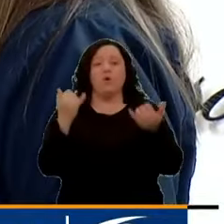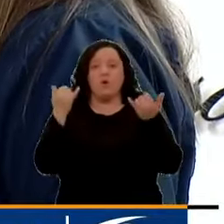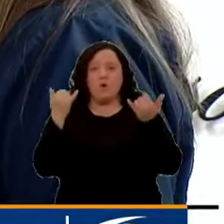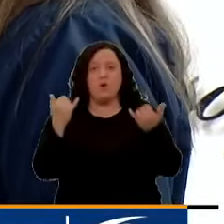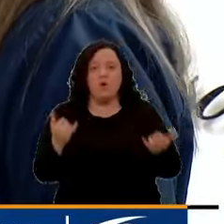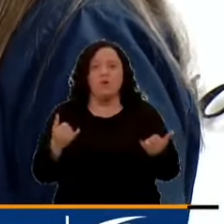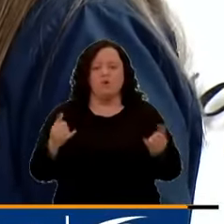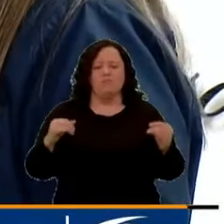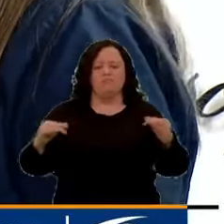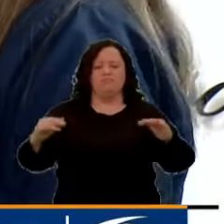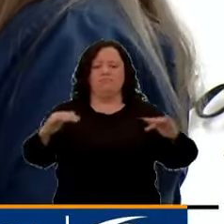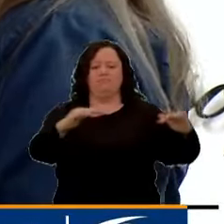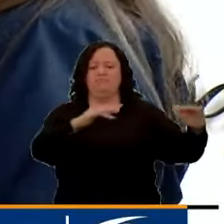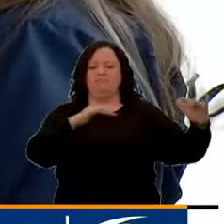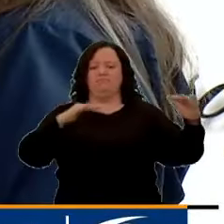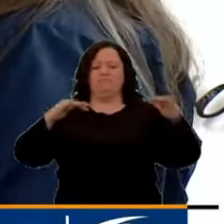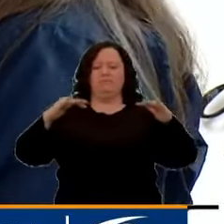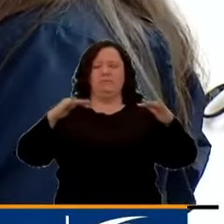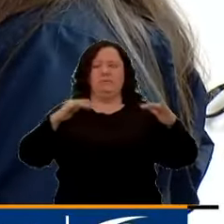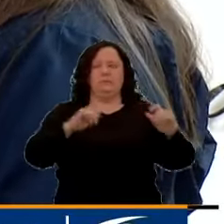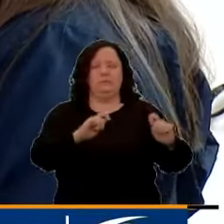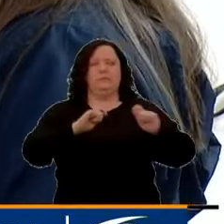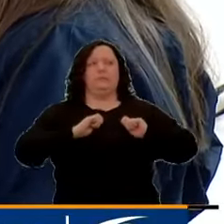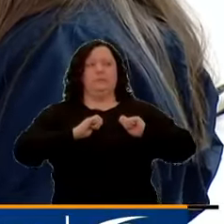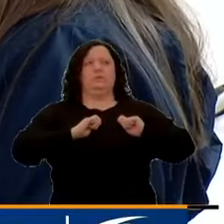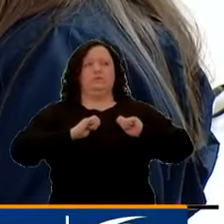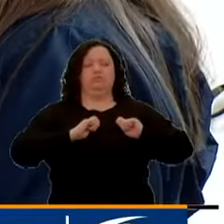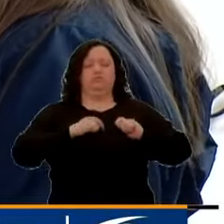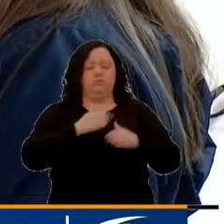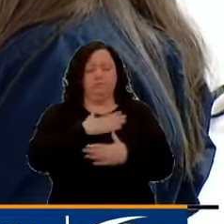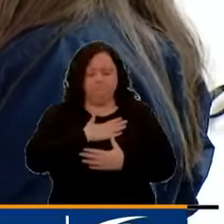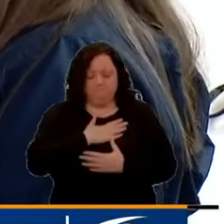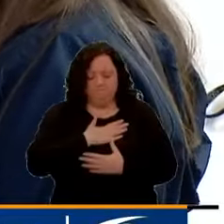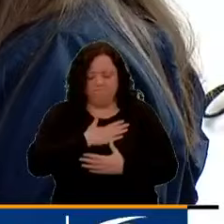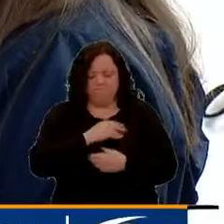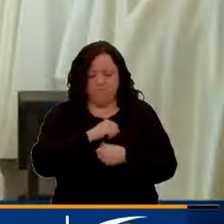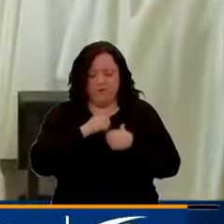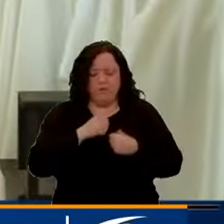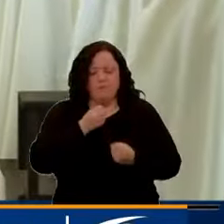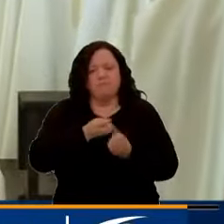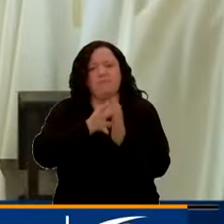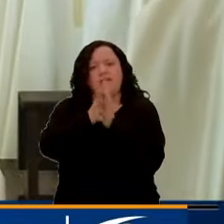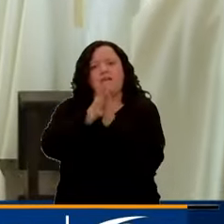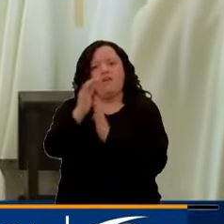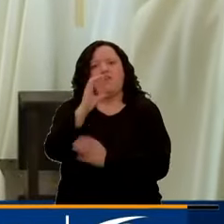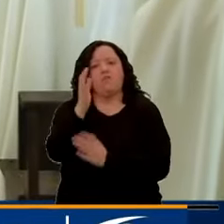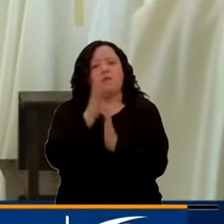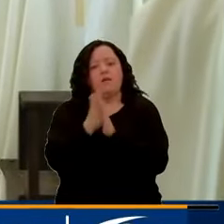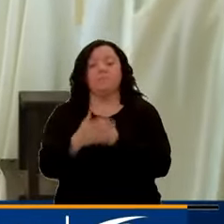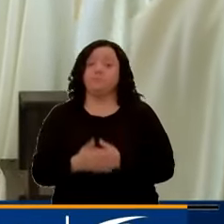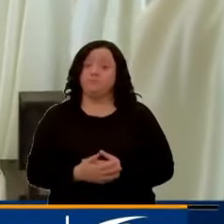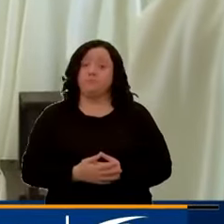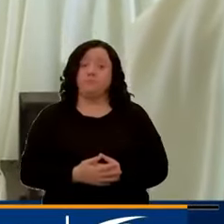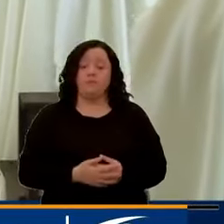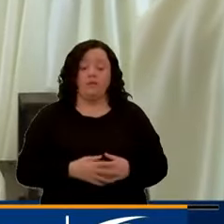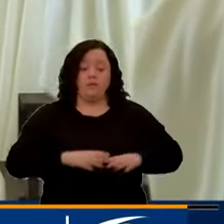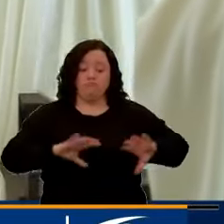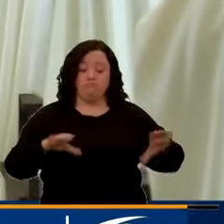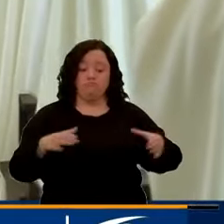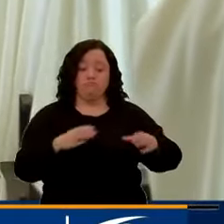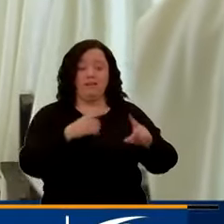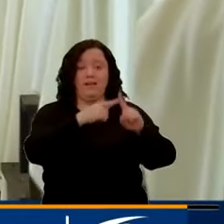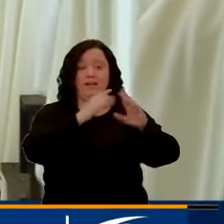cargo? ¿Qué le dice el corazón? ¿Cuál es el mensaje que usted le manda al país? Bien, pues la Iglesia siempre ha aportado a la